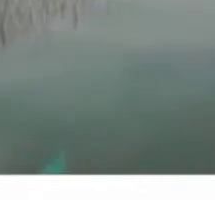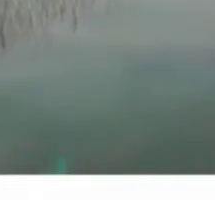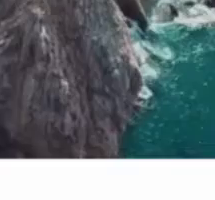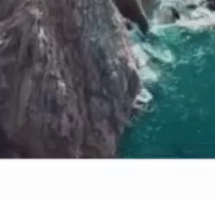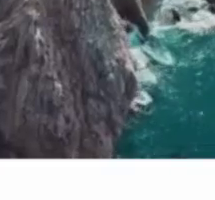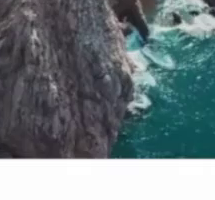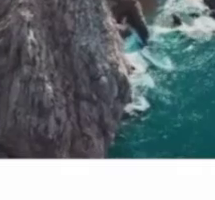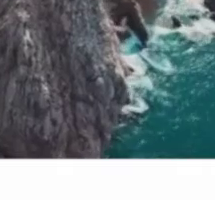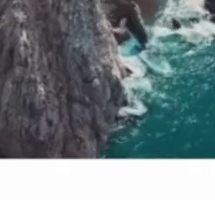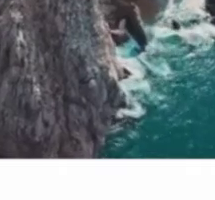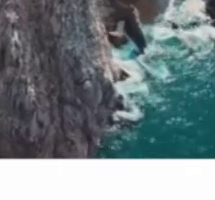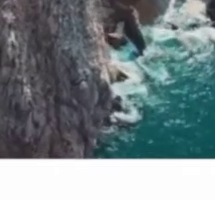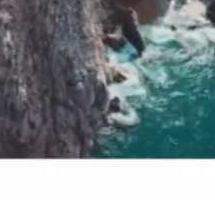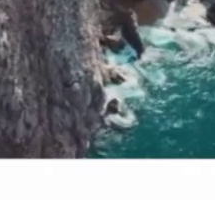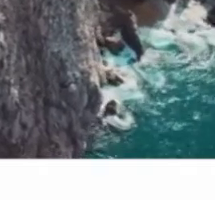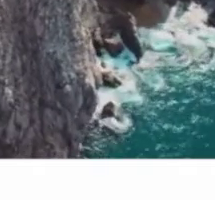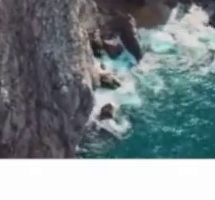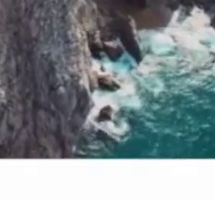i